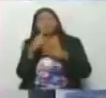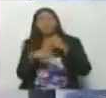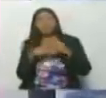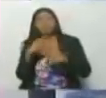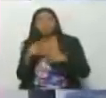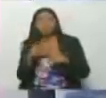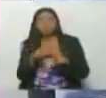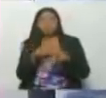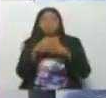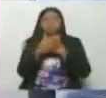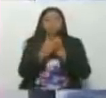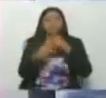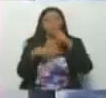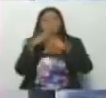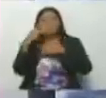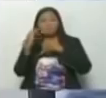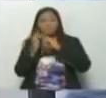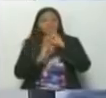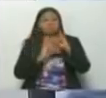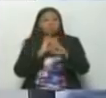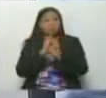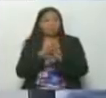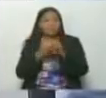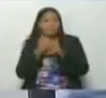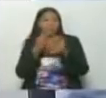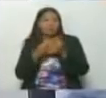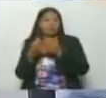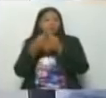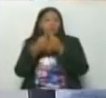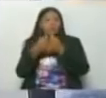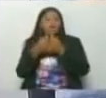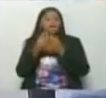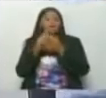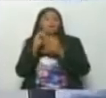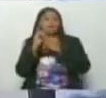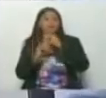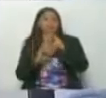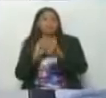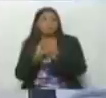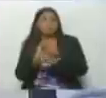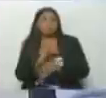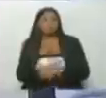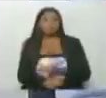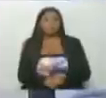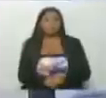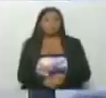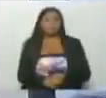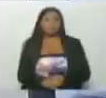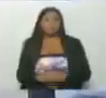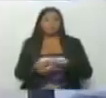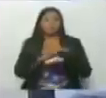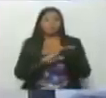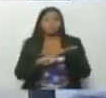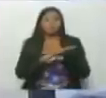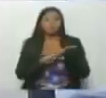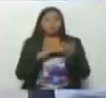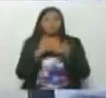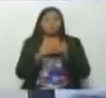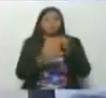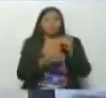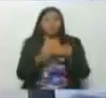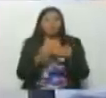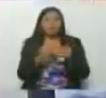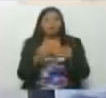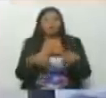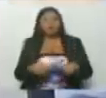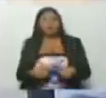política e internacional más que económica nacional que se está recuperando con un enorme esfuerzo de los